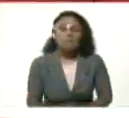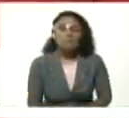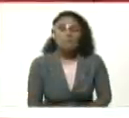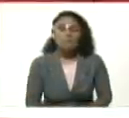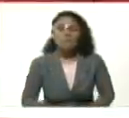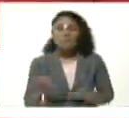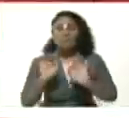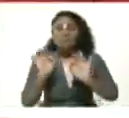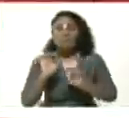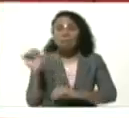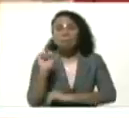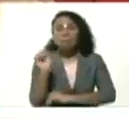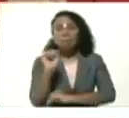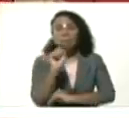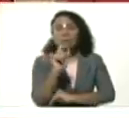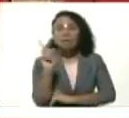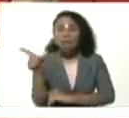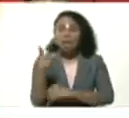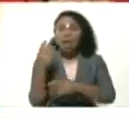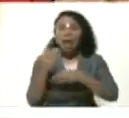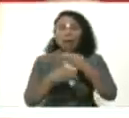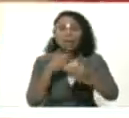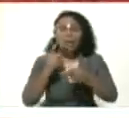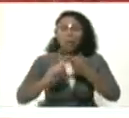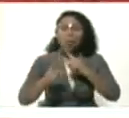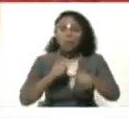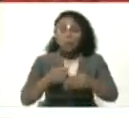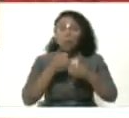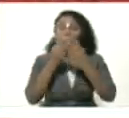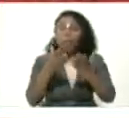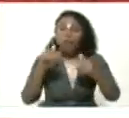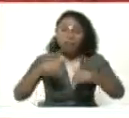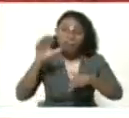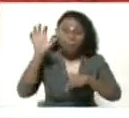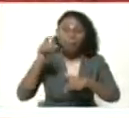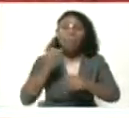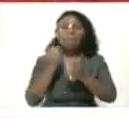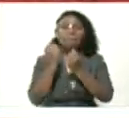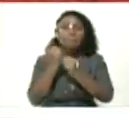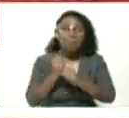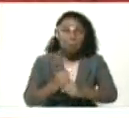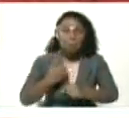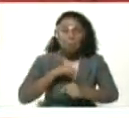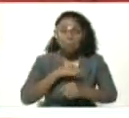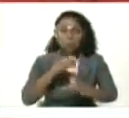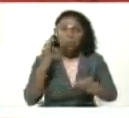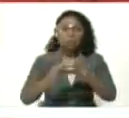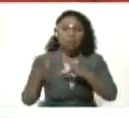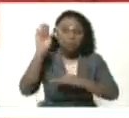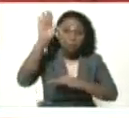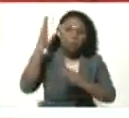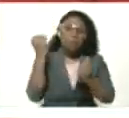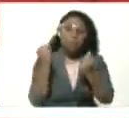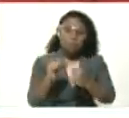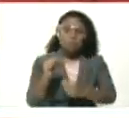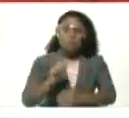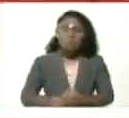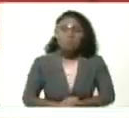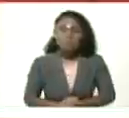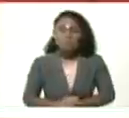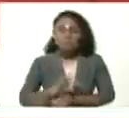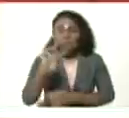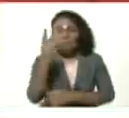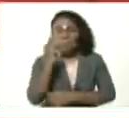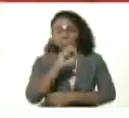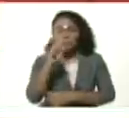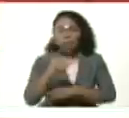Nadie le para y entonces es probable que de ahí salgan cosas buenas para el país. Esperamos que así sea. Siguiente pregunta. La segunda